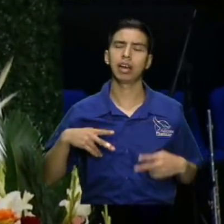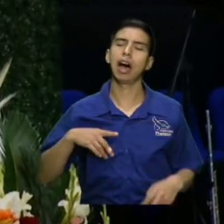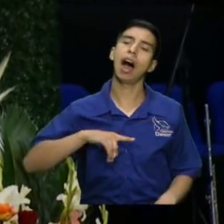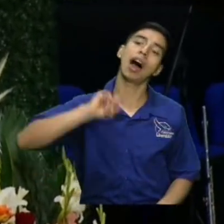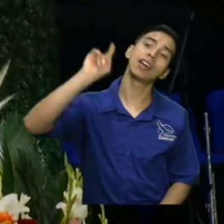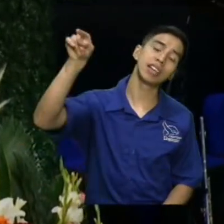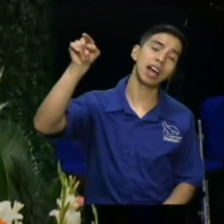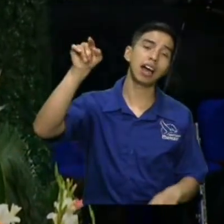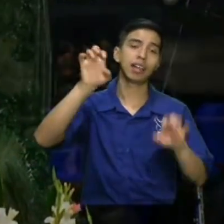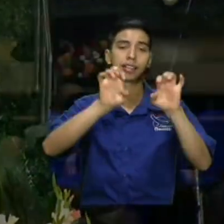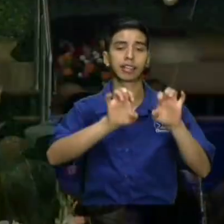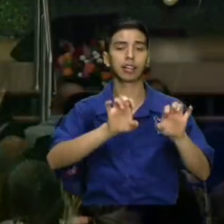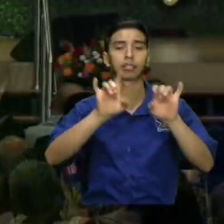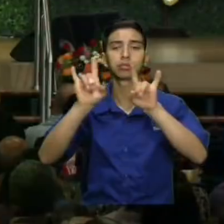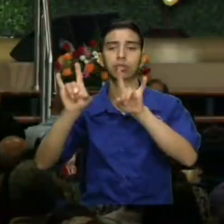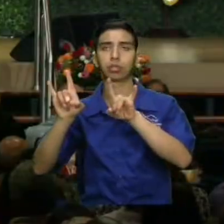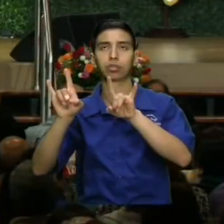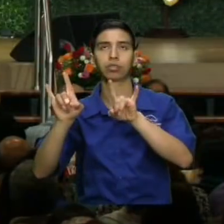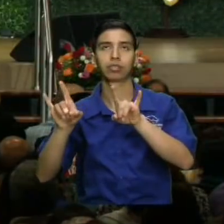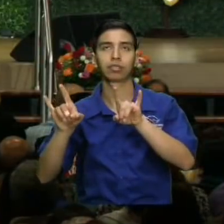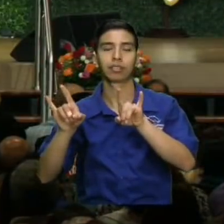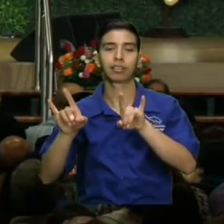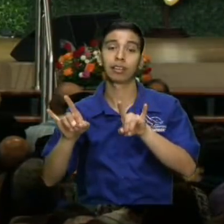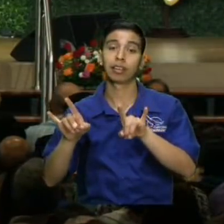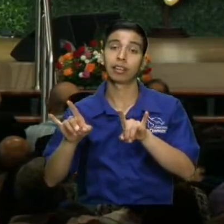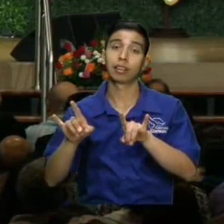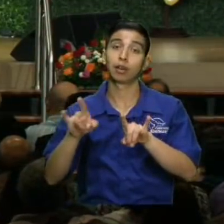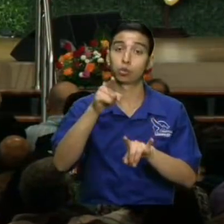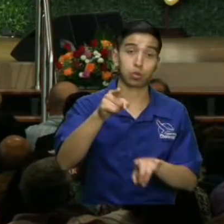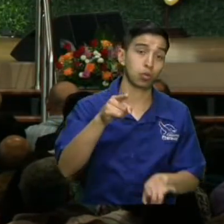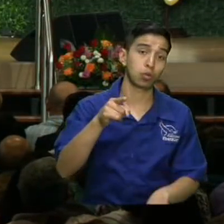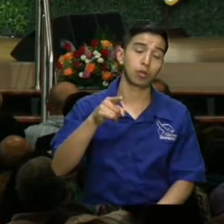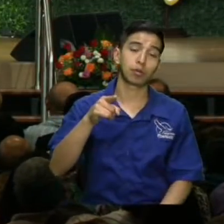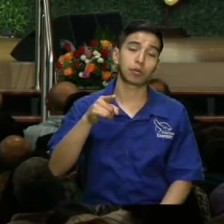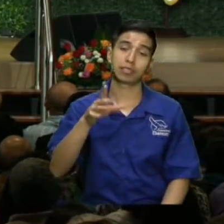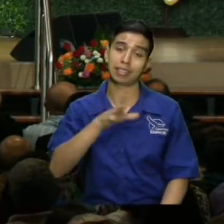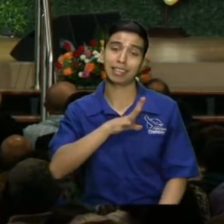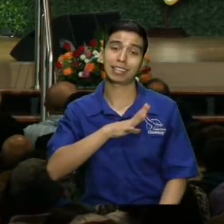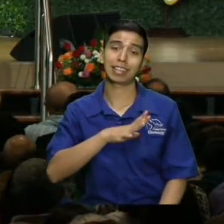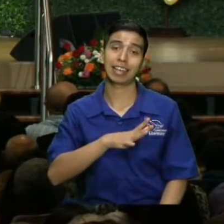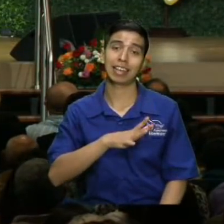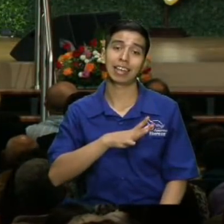tu esposa. Estoy aburrido que me esté reclamando, dijo él.